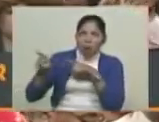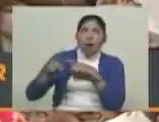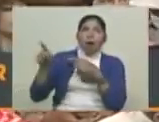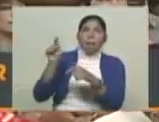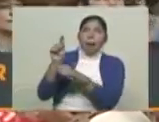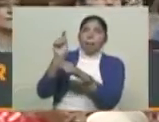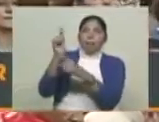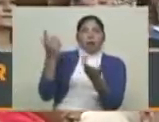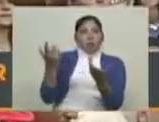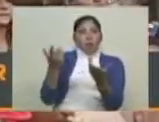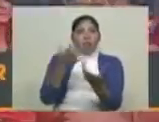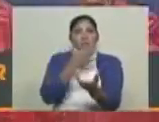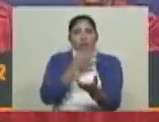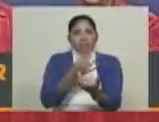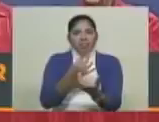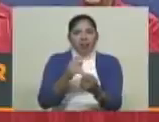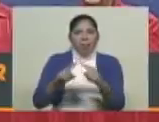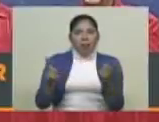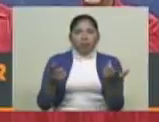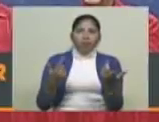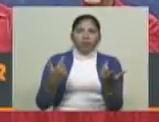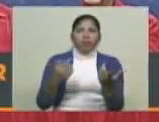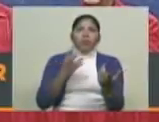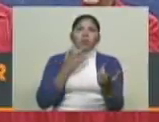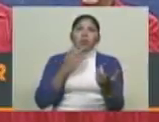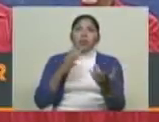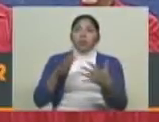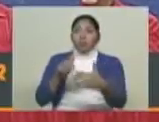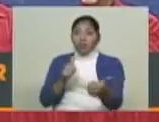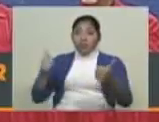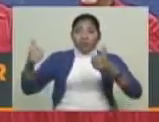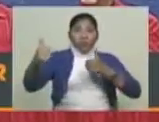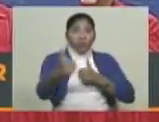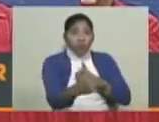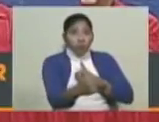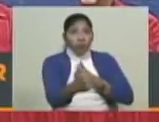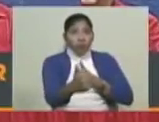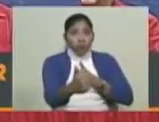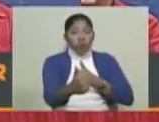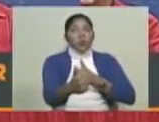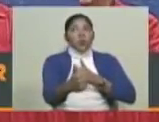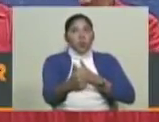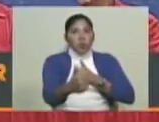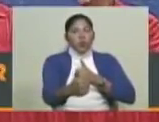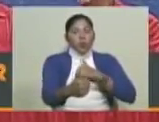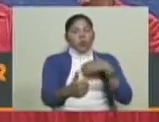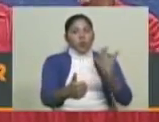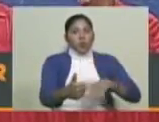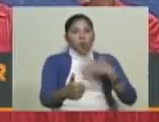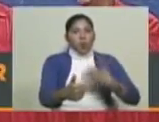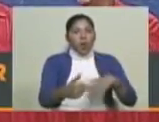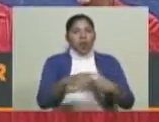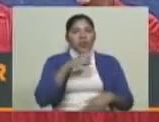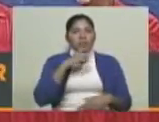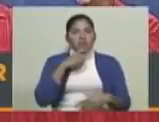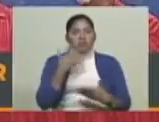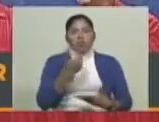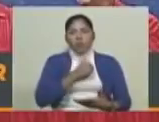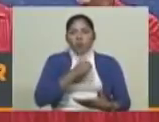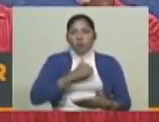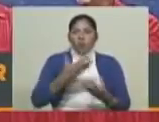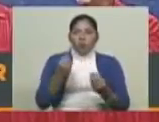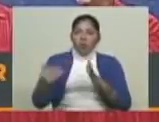Pongámonos en los zapatos de él. ¿Cuántos ataques ha resistido? Y ahí está. Ahí está. ¿Quién